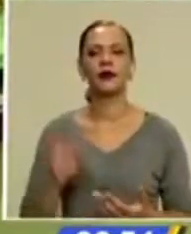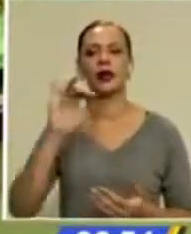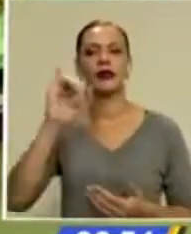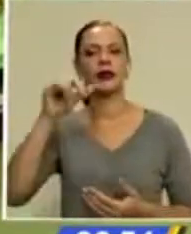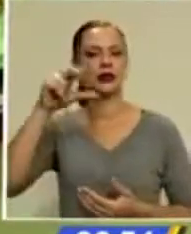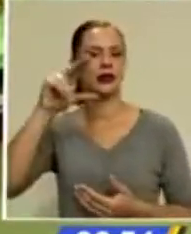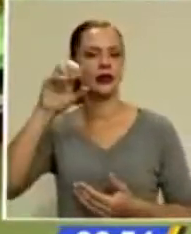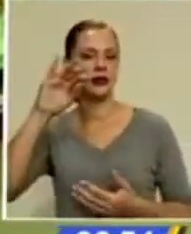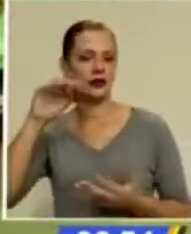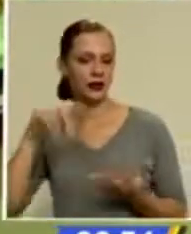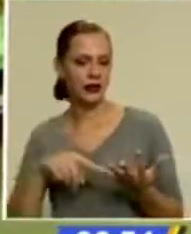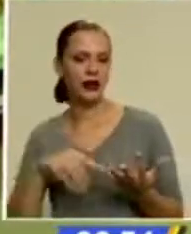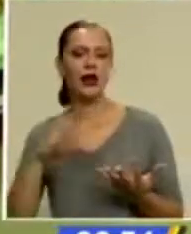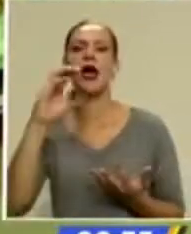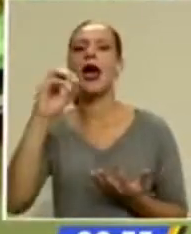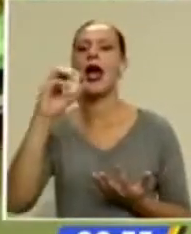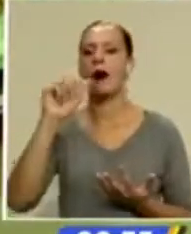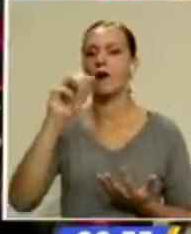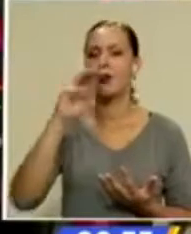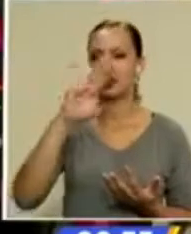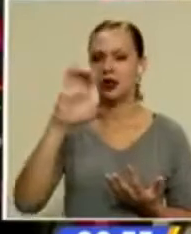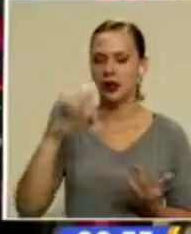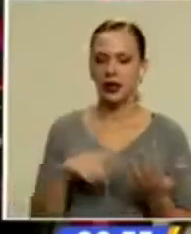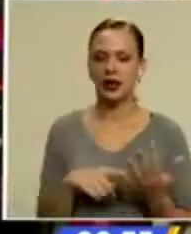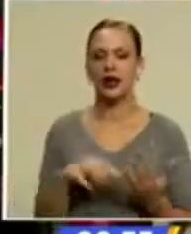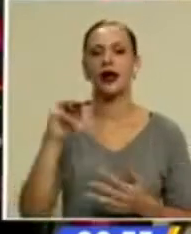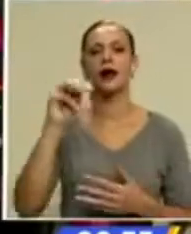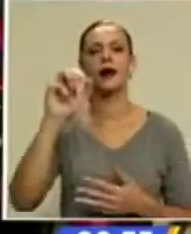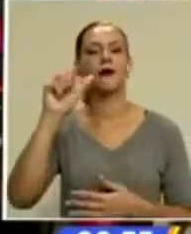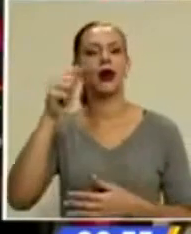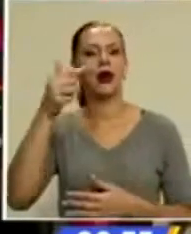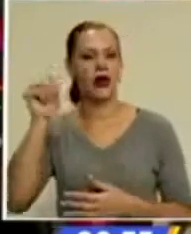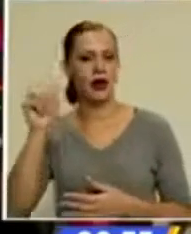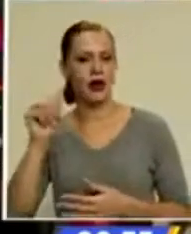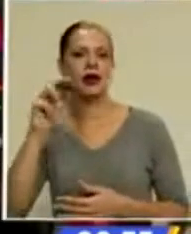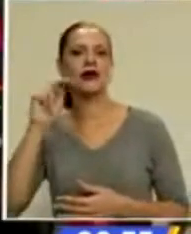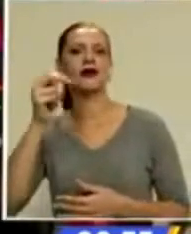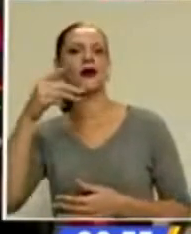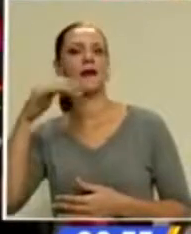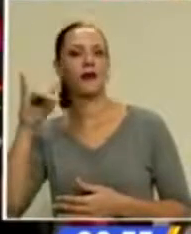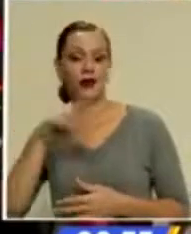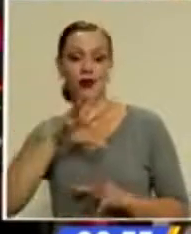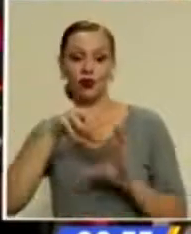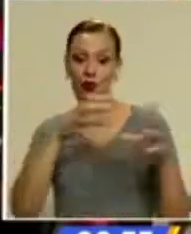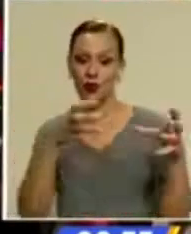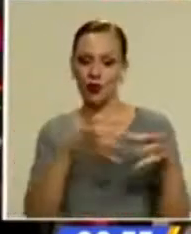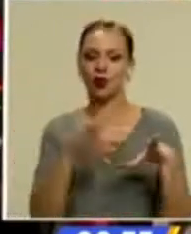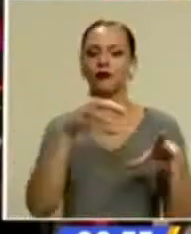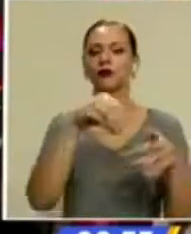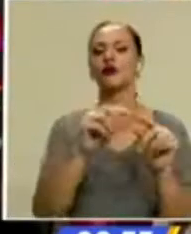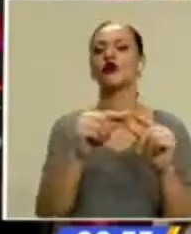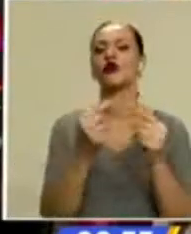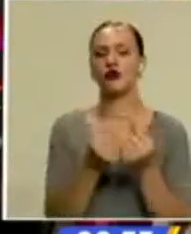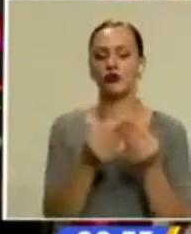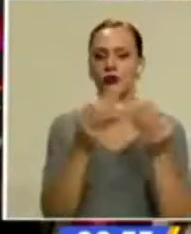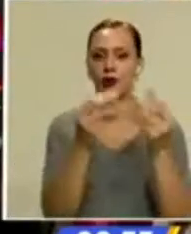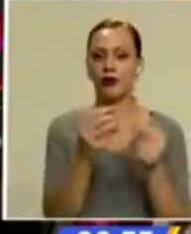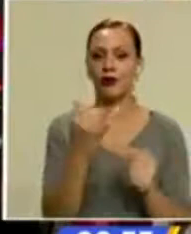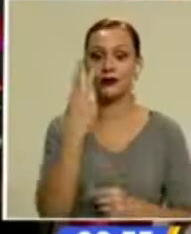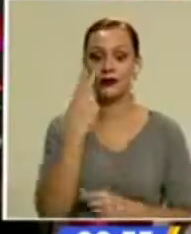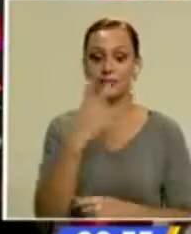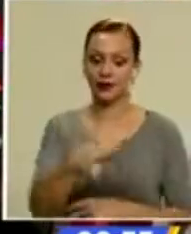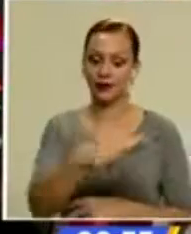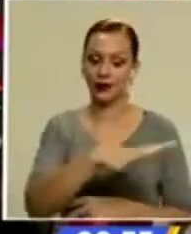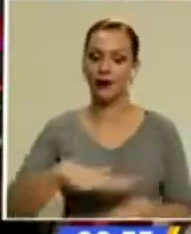iquisque, el camote y la malanga, el ñampí. Ok, esos también van en ese grupo. Entonces, si observamos